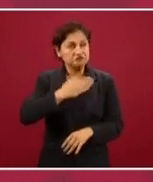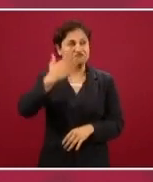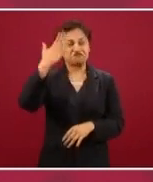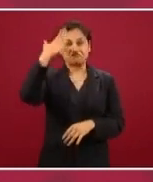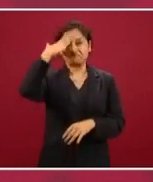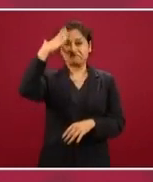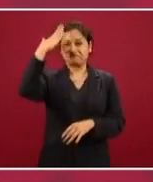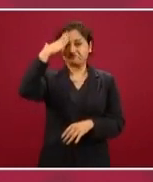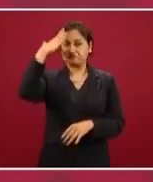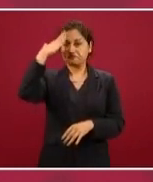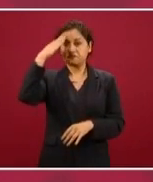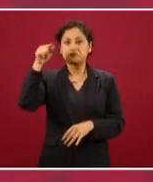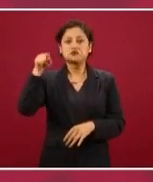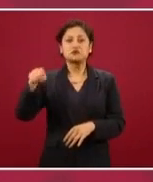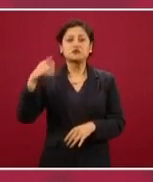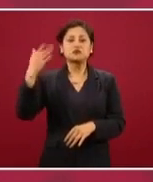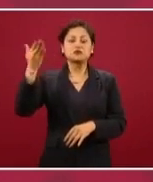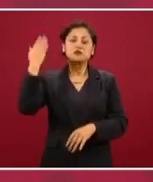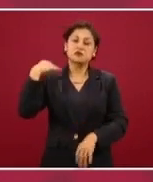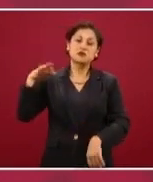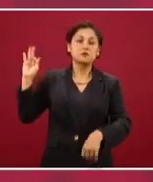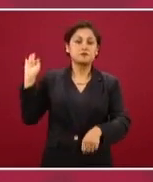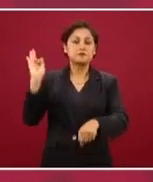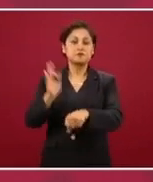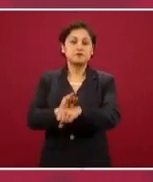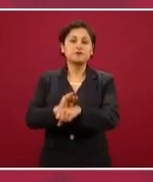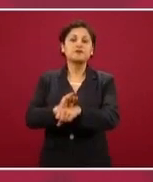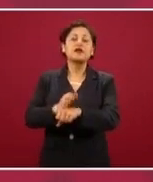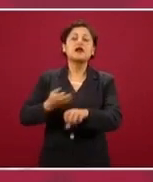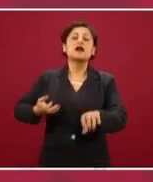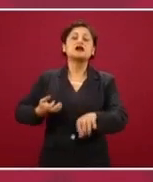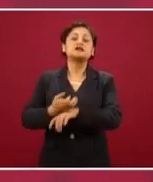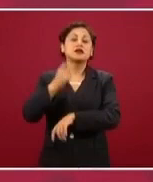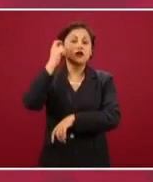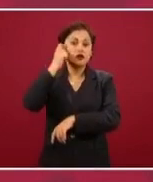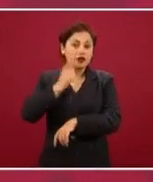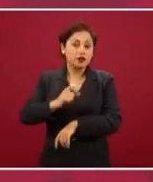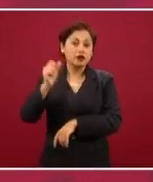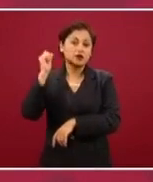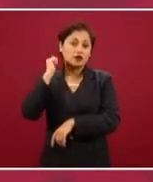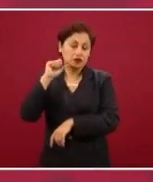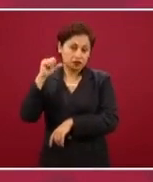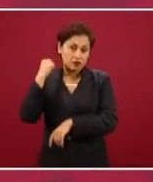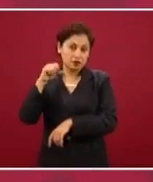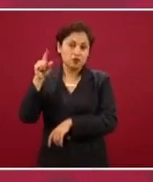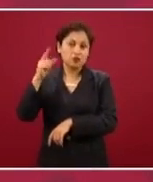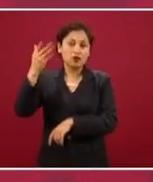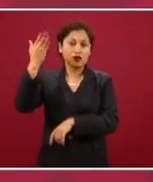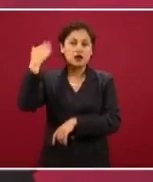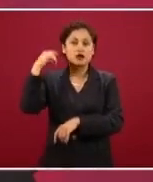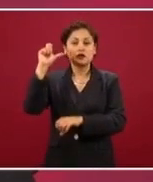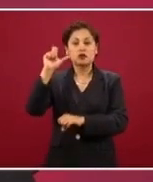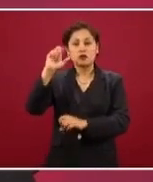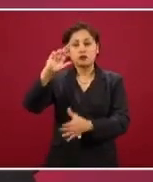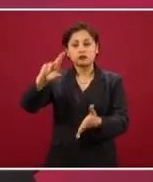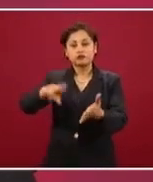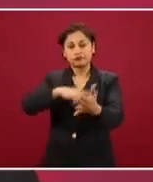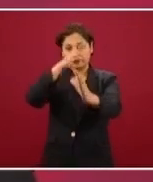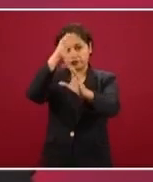de Guerrero, de Acapulco, cuando el plan de Ayutla,